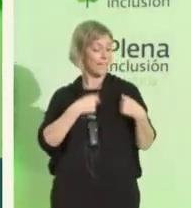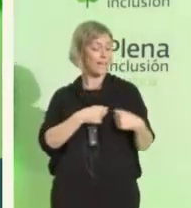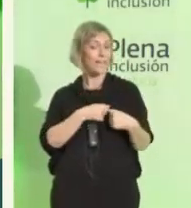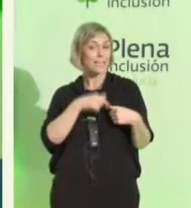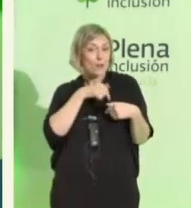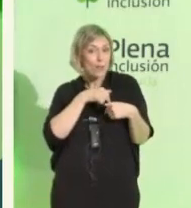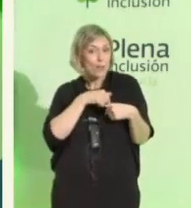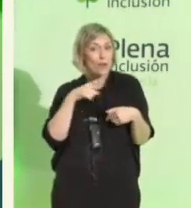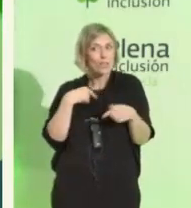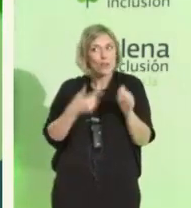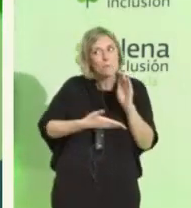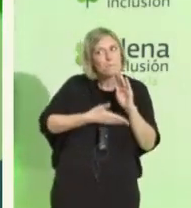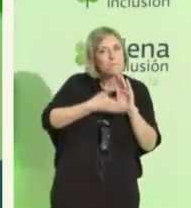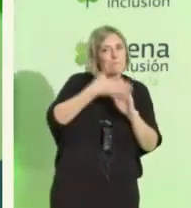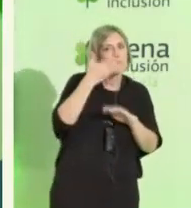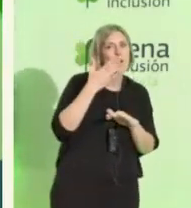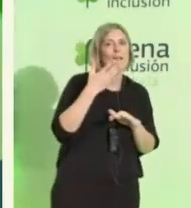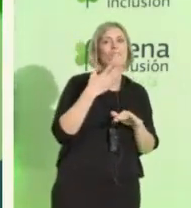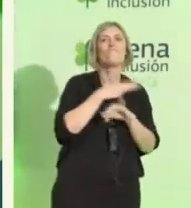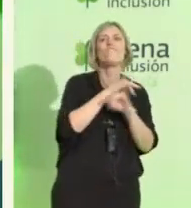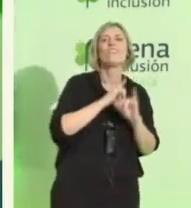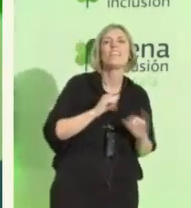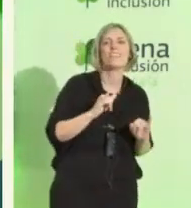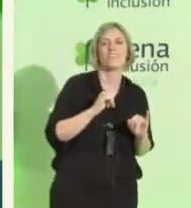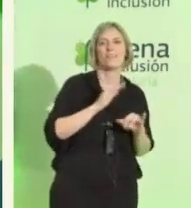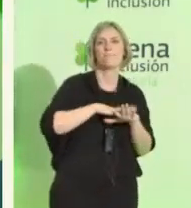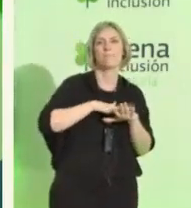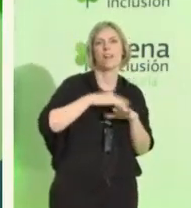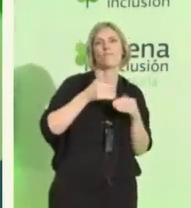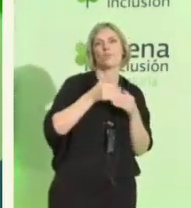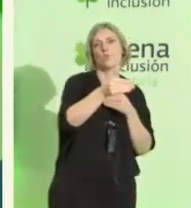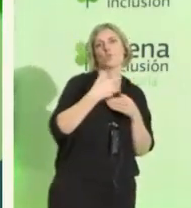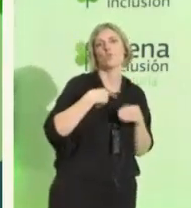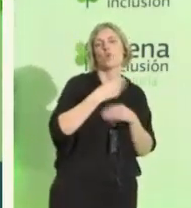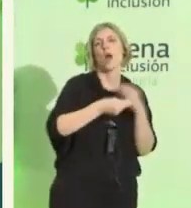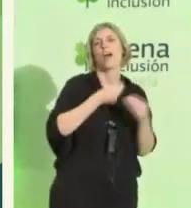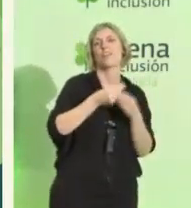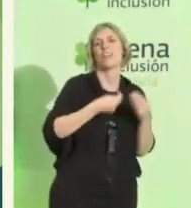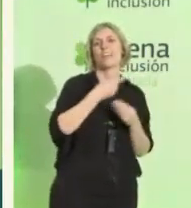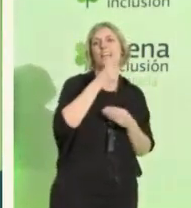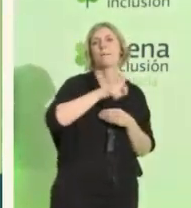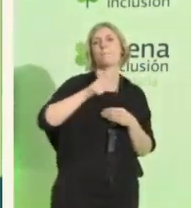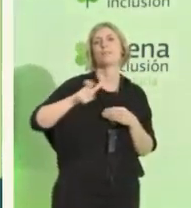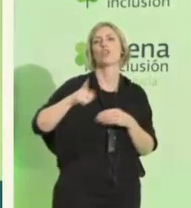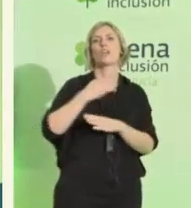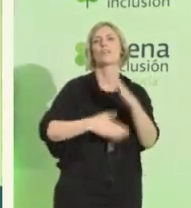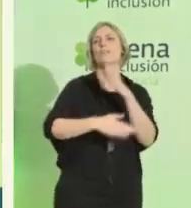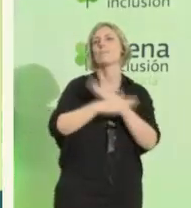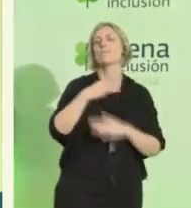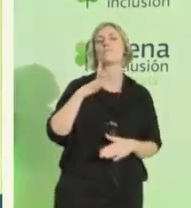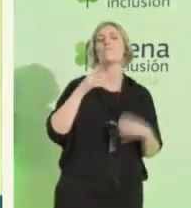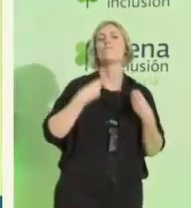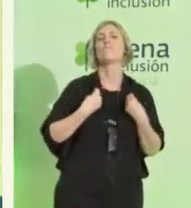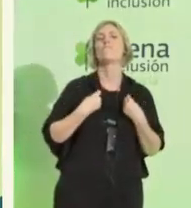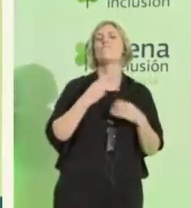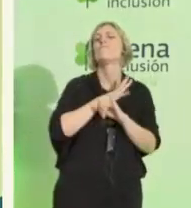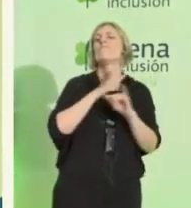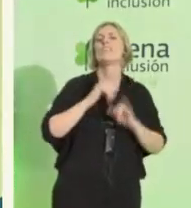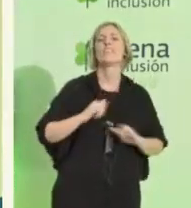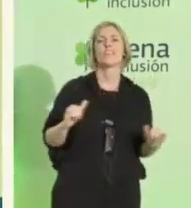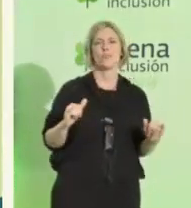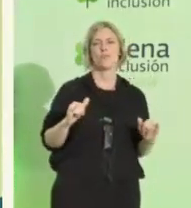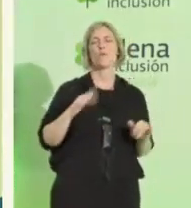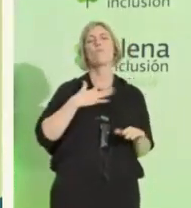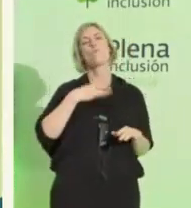hacer para que la persona incapacidad puedan abrir su mente está bien Me gustaría